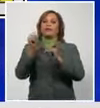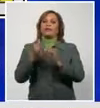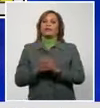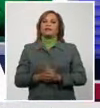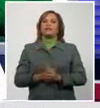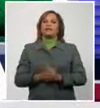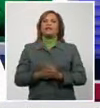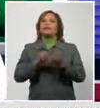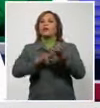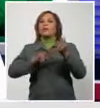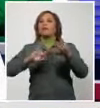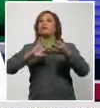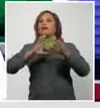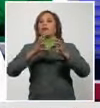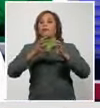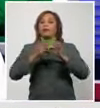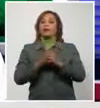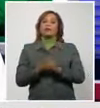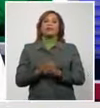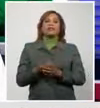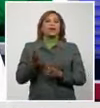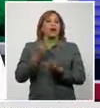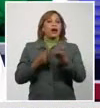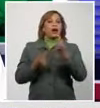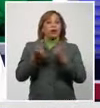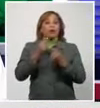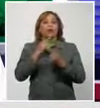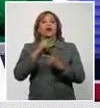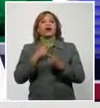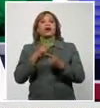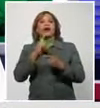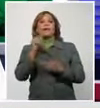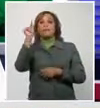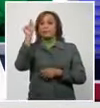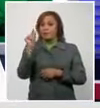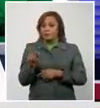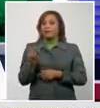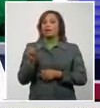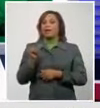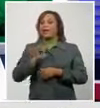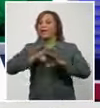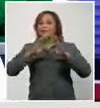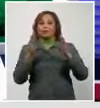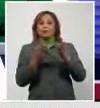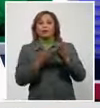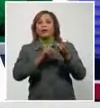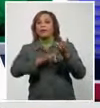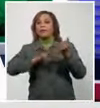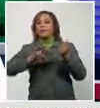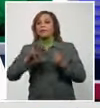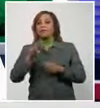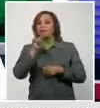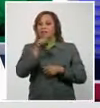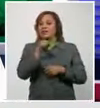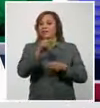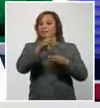complicación, independientemente de que hay casos en todos los territorios y